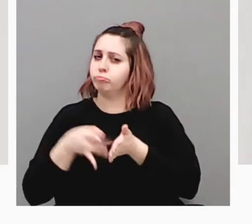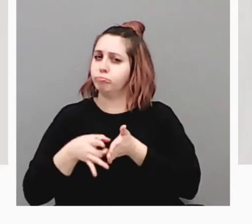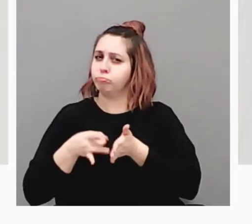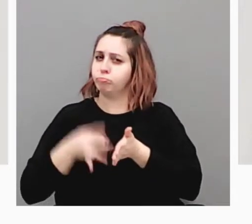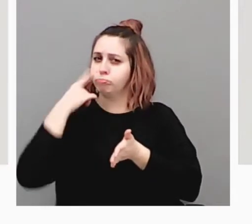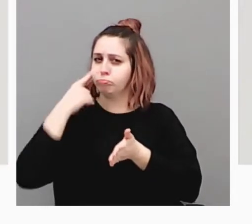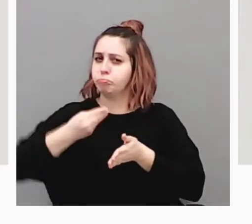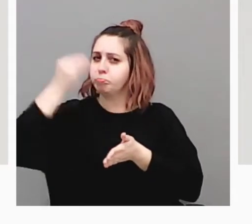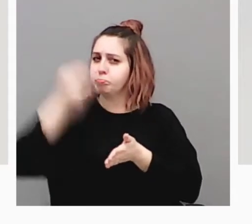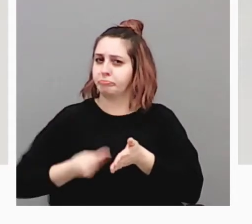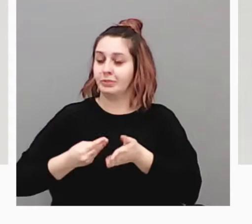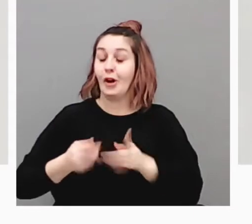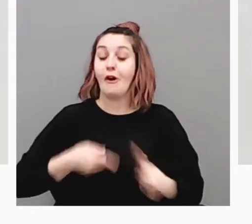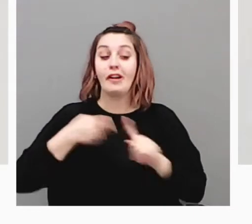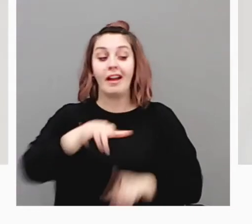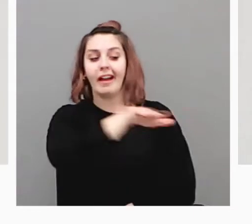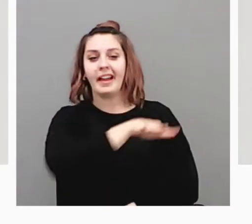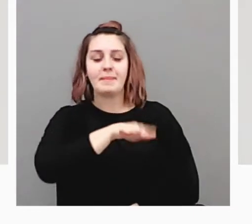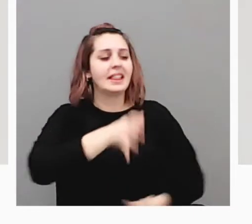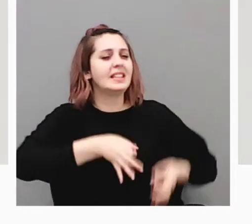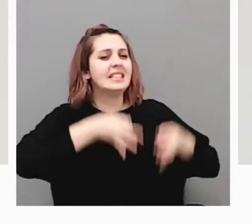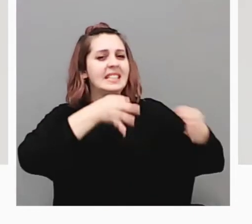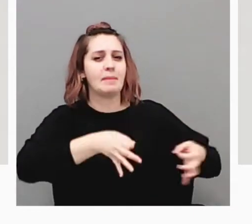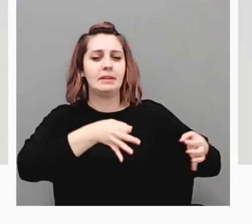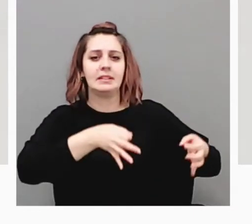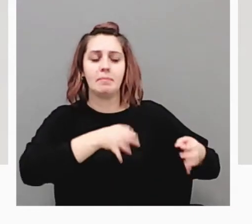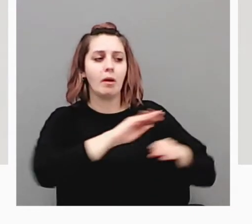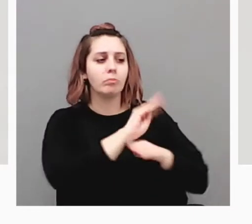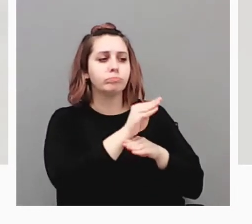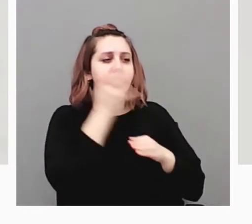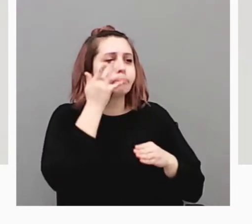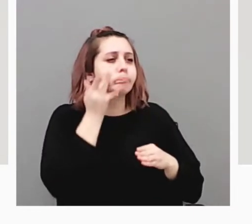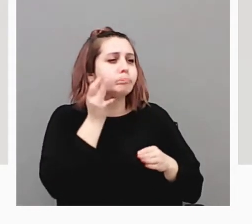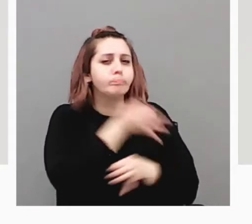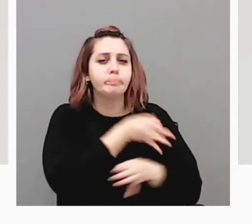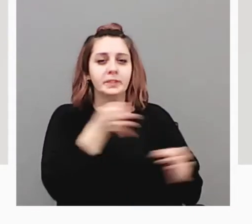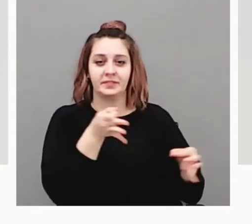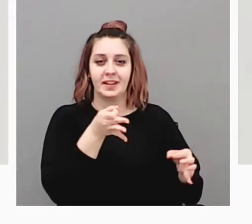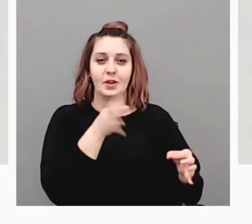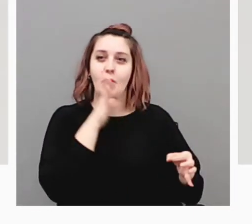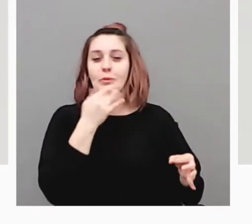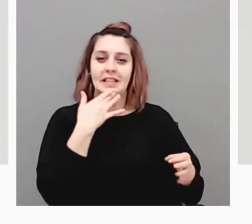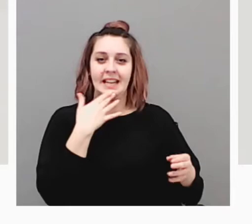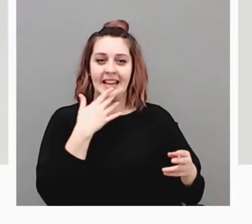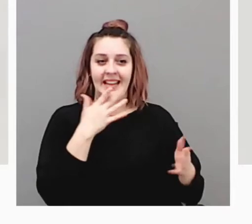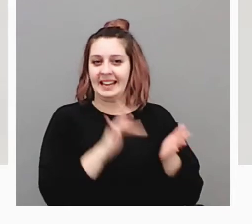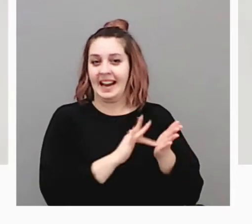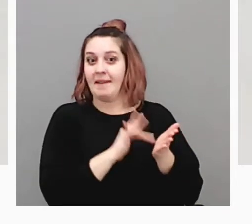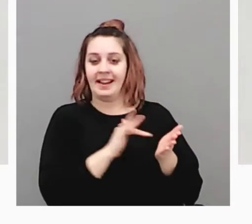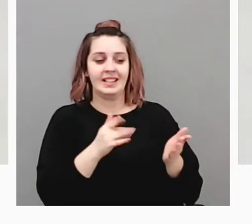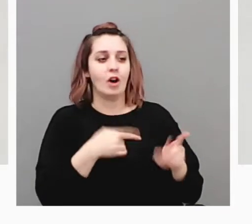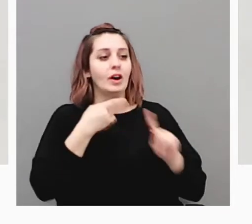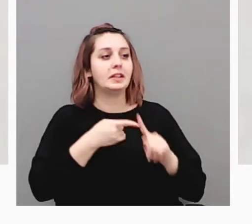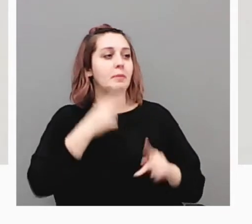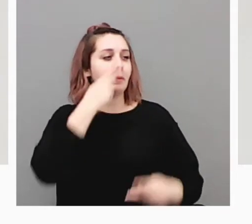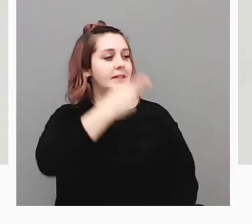calidad, con un espacio que se mantiene siempre perfectamente limpio en estado de revista para que la visita sea agradable y